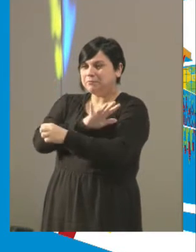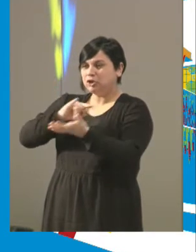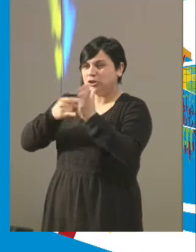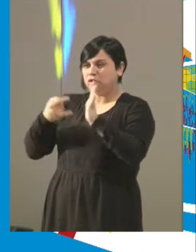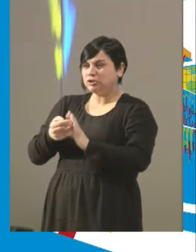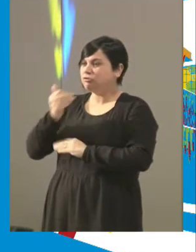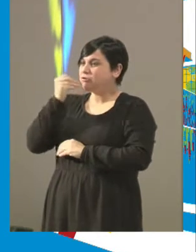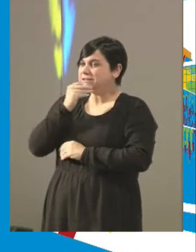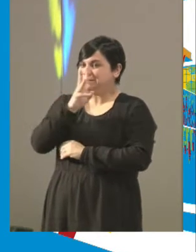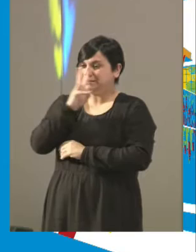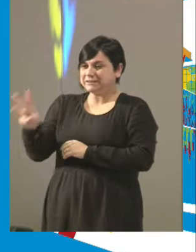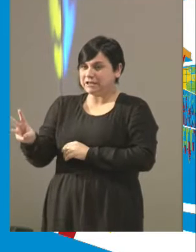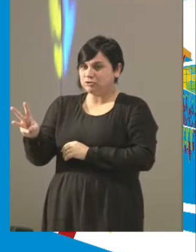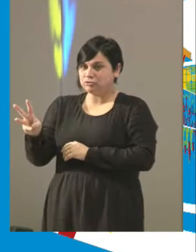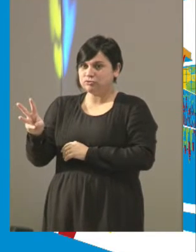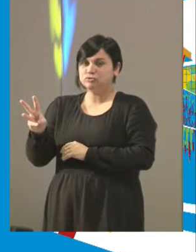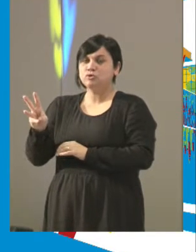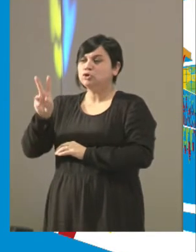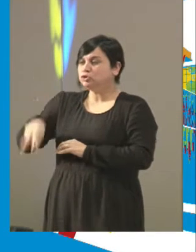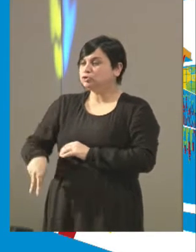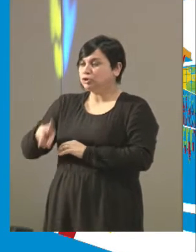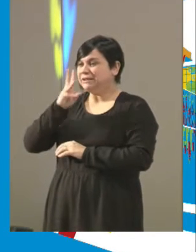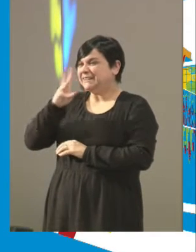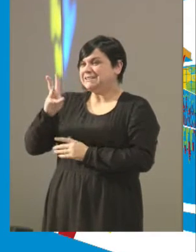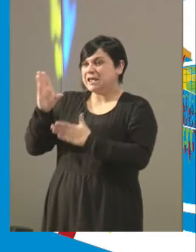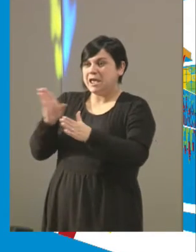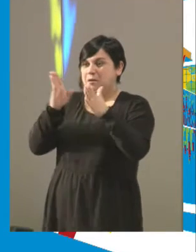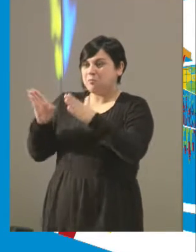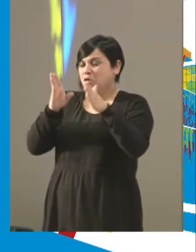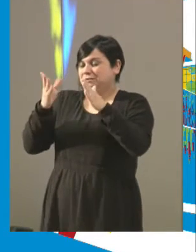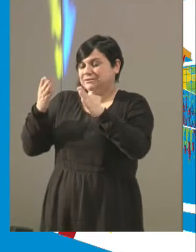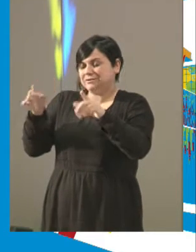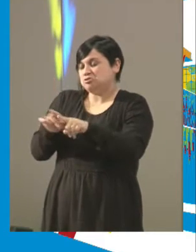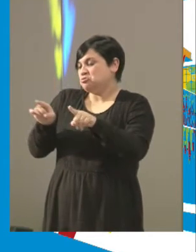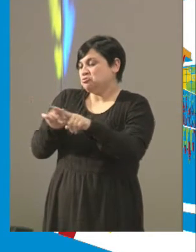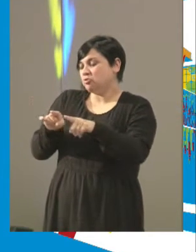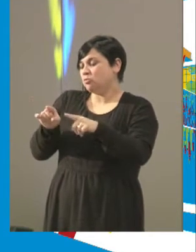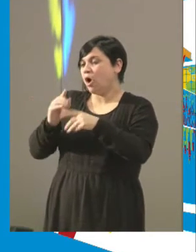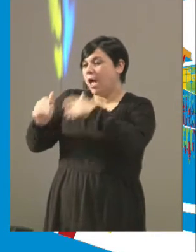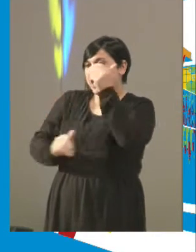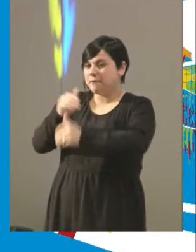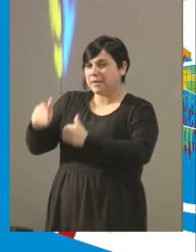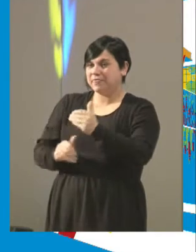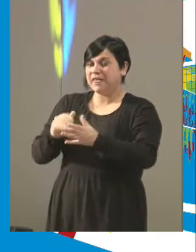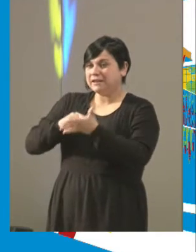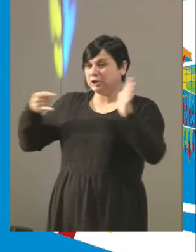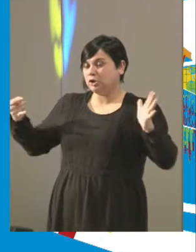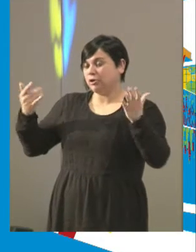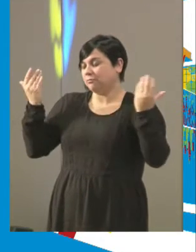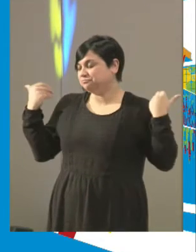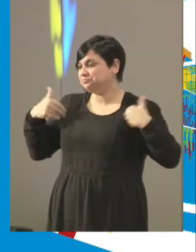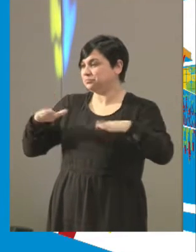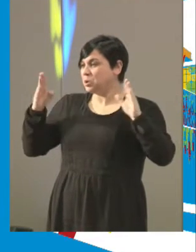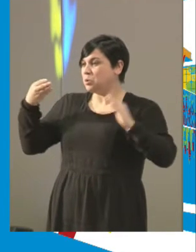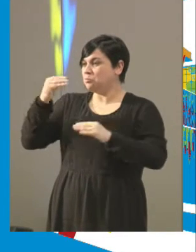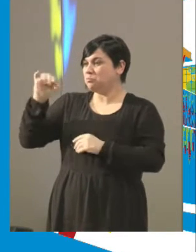estos casi 3 años que cerramos son 3 eras geológicas en cuanto a avance en la dinámica del